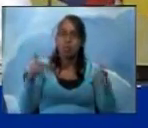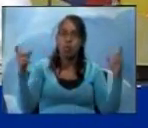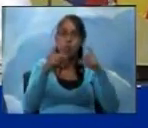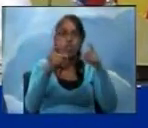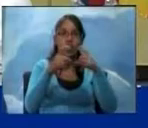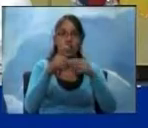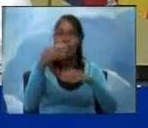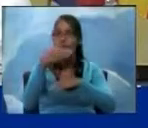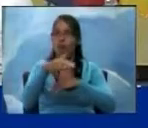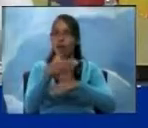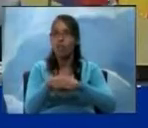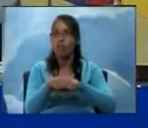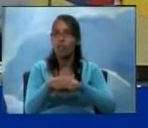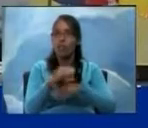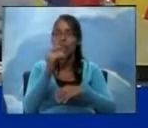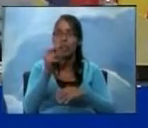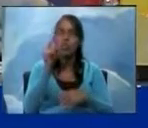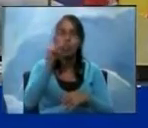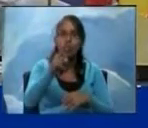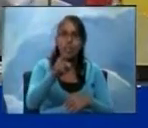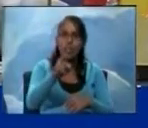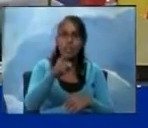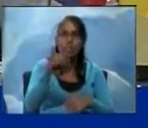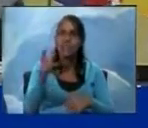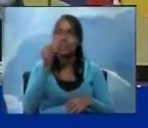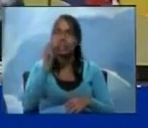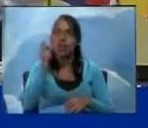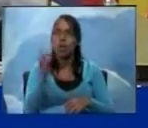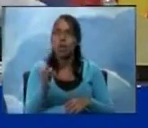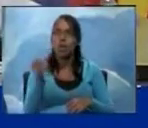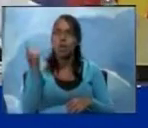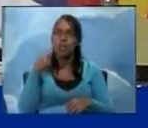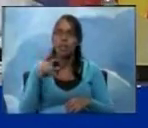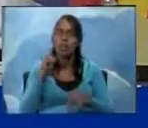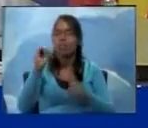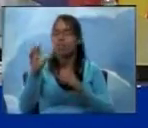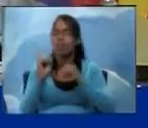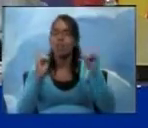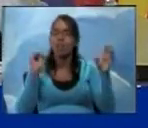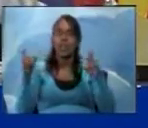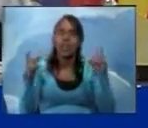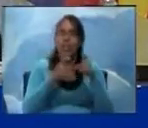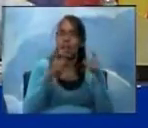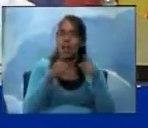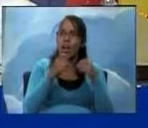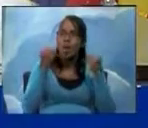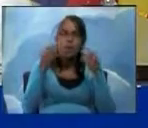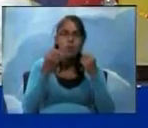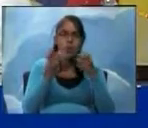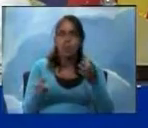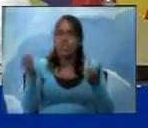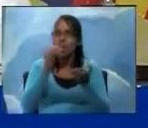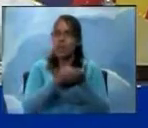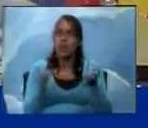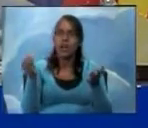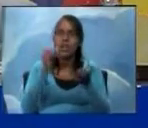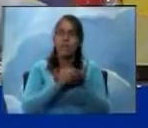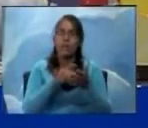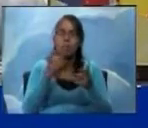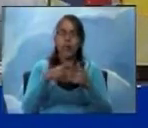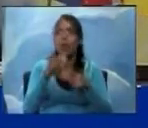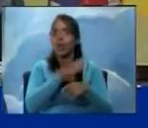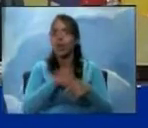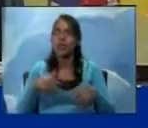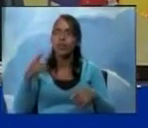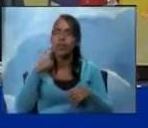afuera. Y usted seguramente había repartido tratados muchas veces. Pero quiero